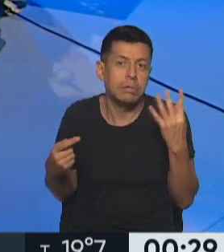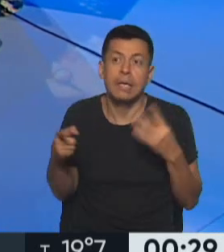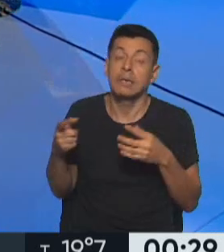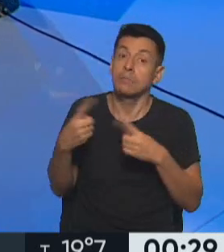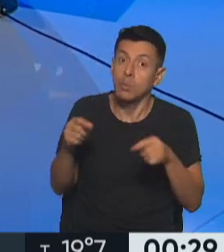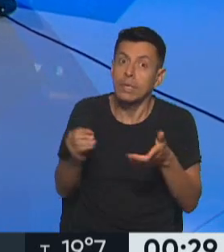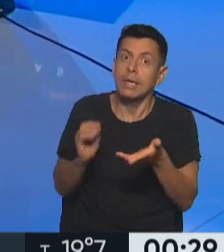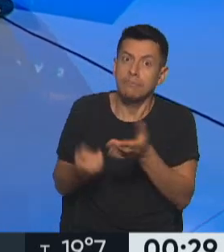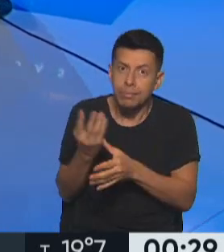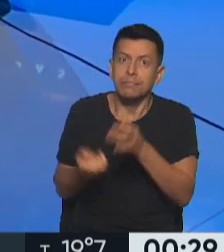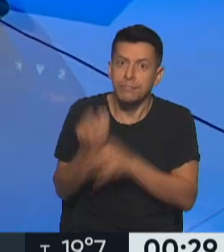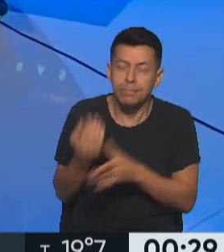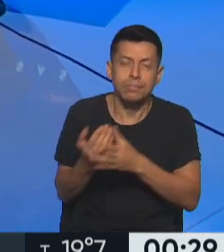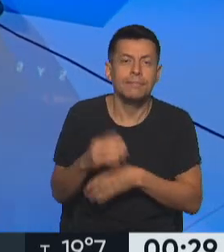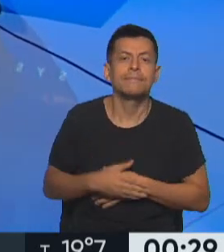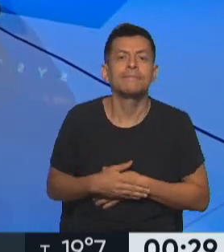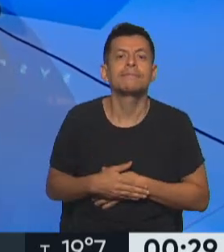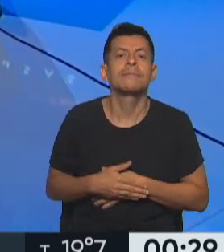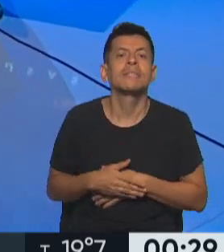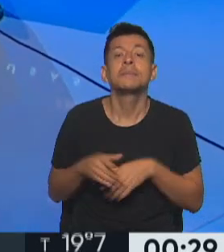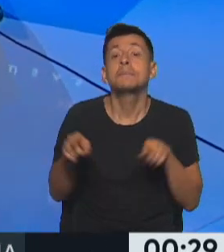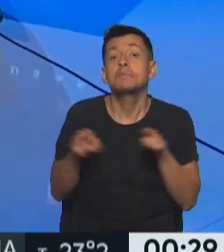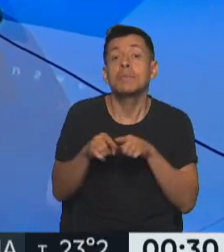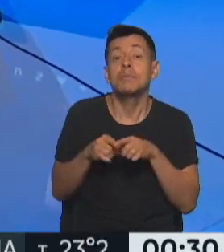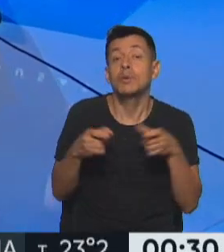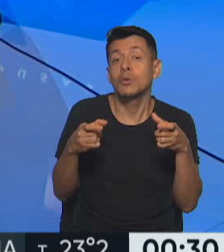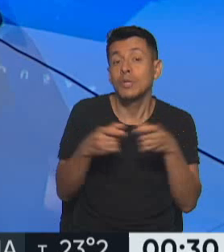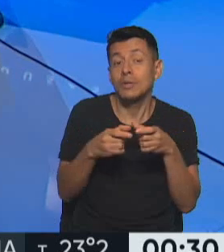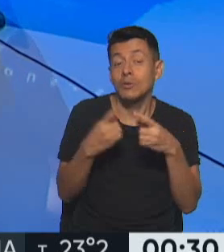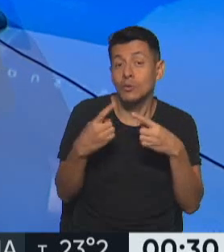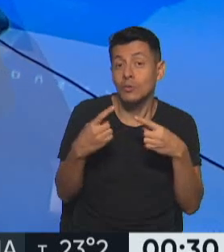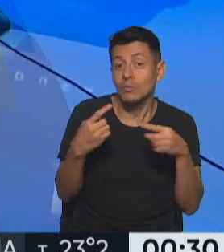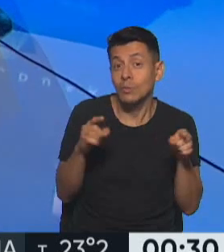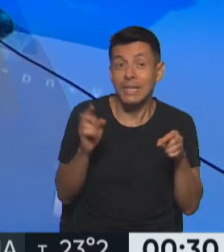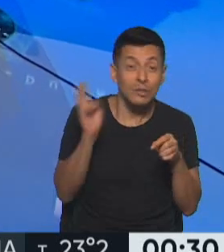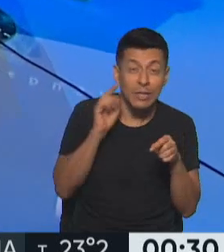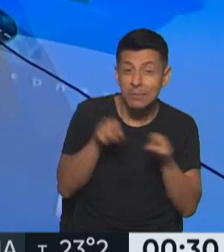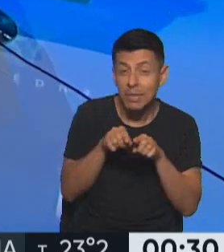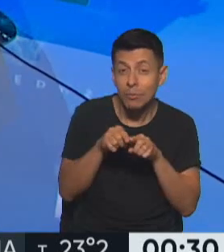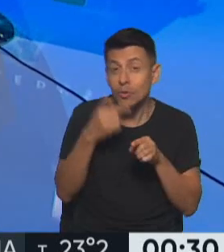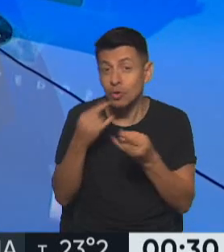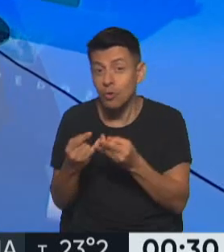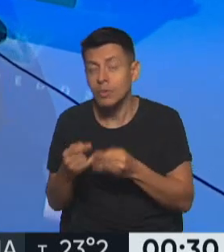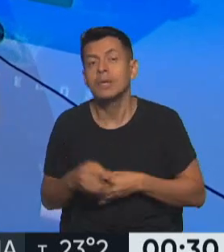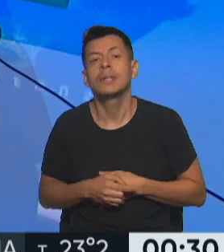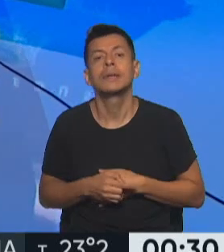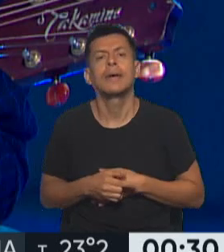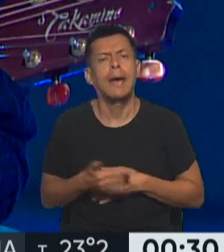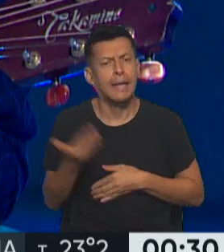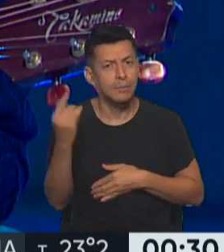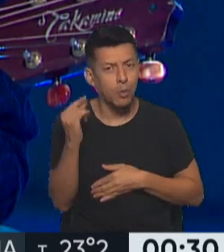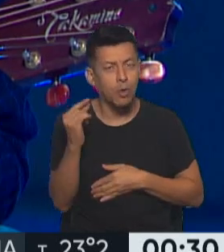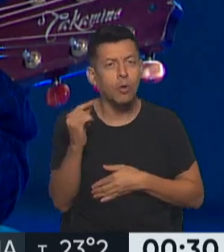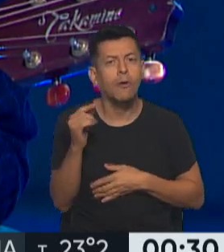Y va a ser bastante similar al sonido del disco, lo que se va a ver en el show. Sí, pero igual, viste, hace poquito leí una frase de Melero